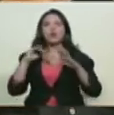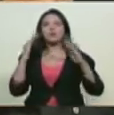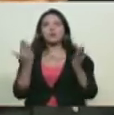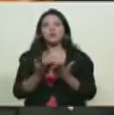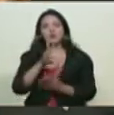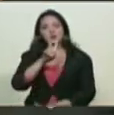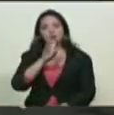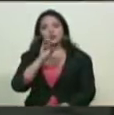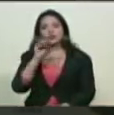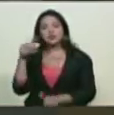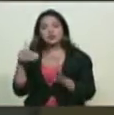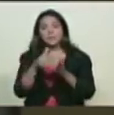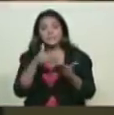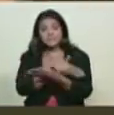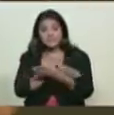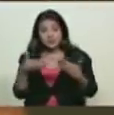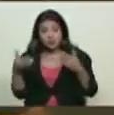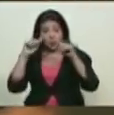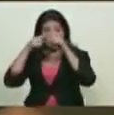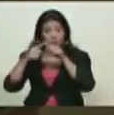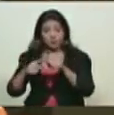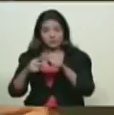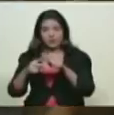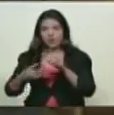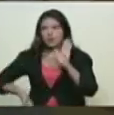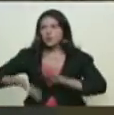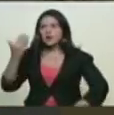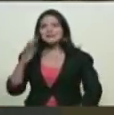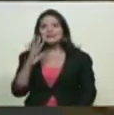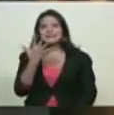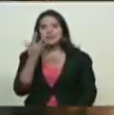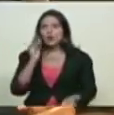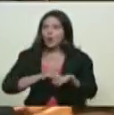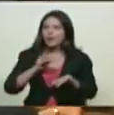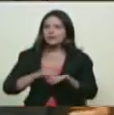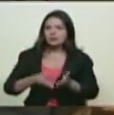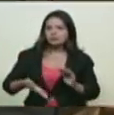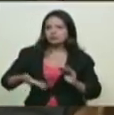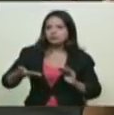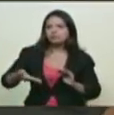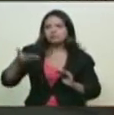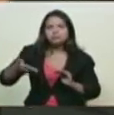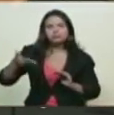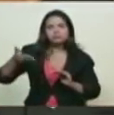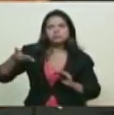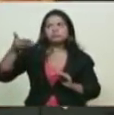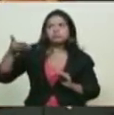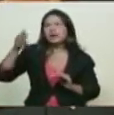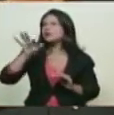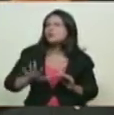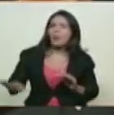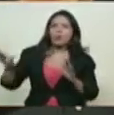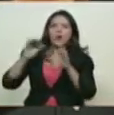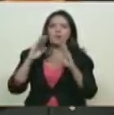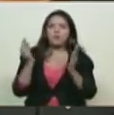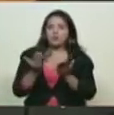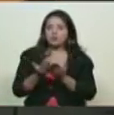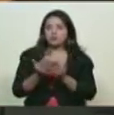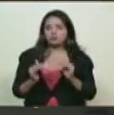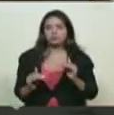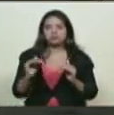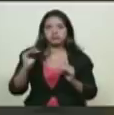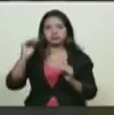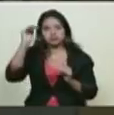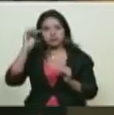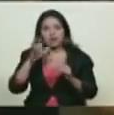millones multiplicó por cinco cinco veces creció ese mercado del mundo y